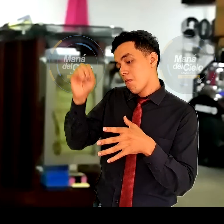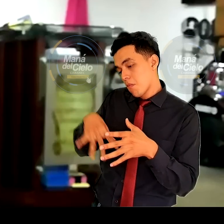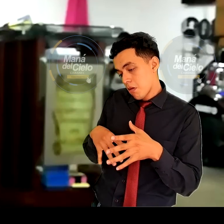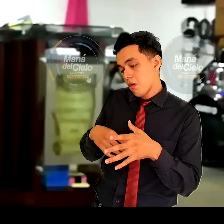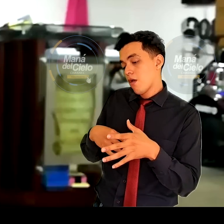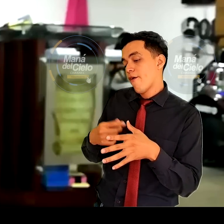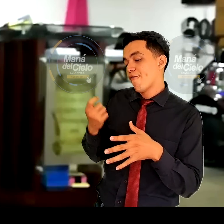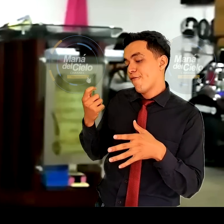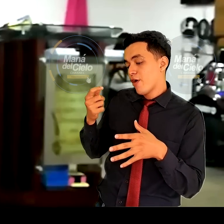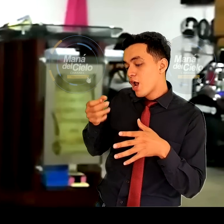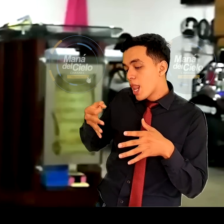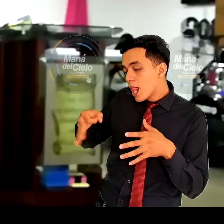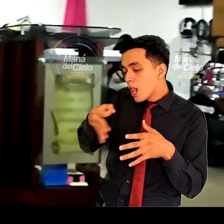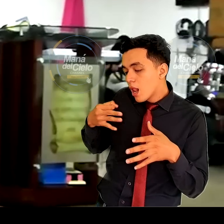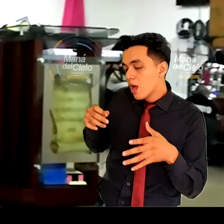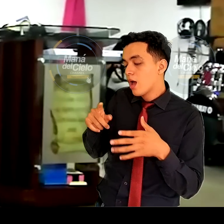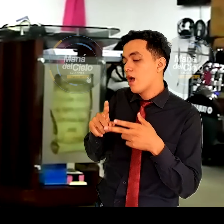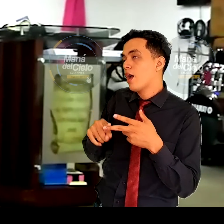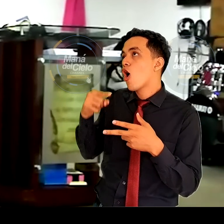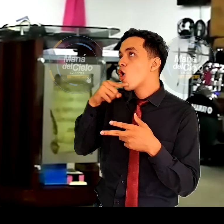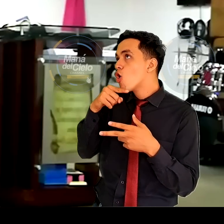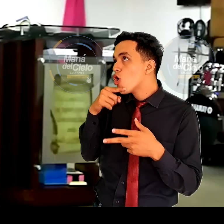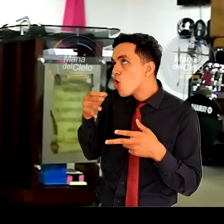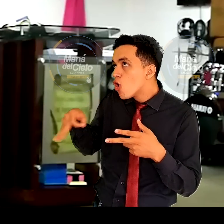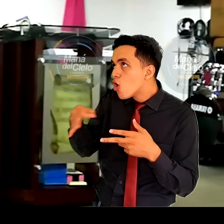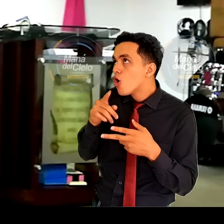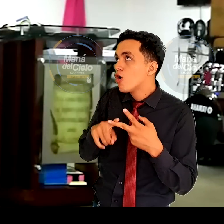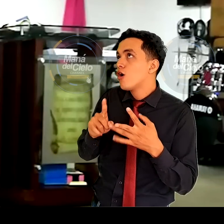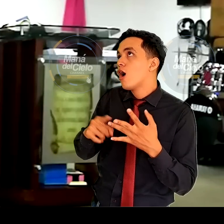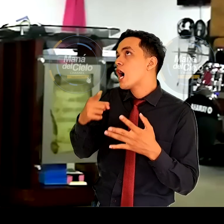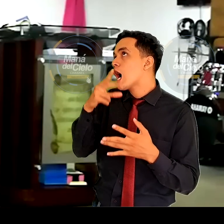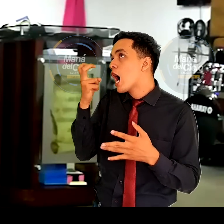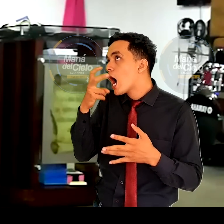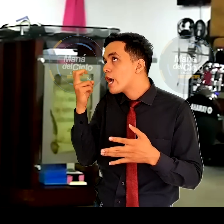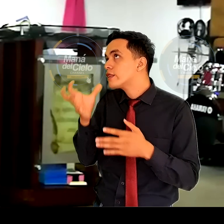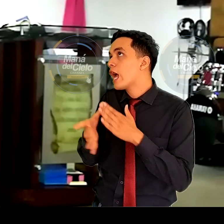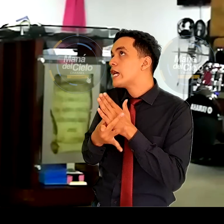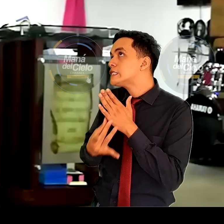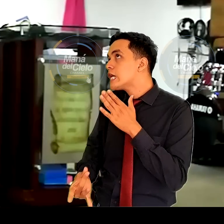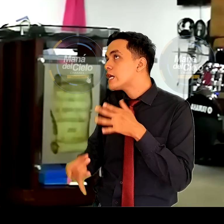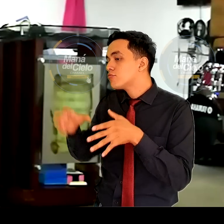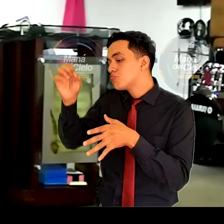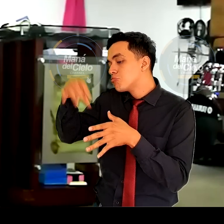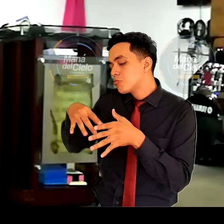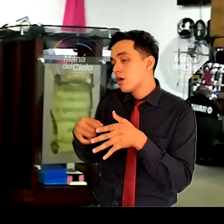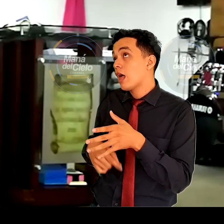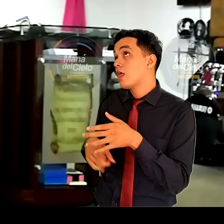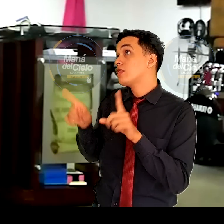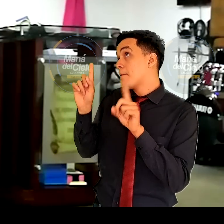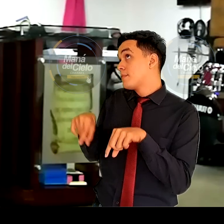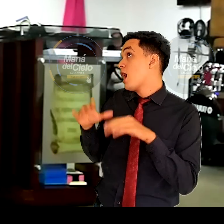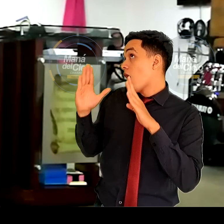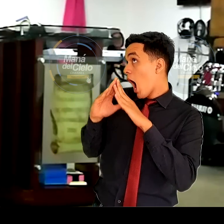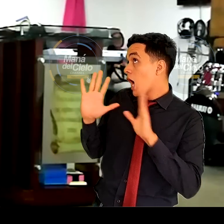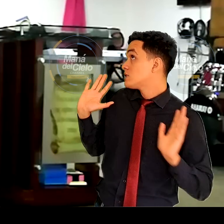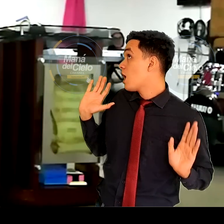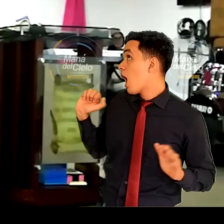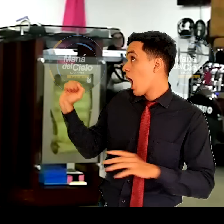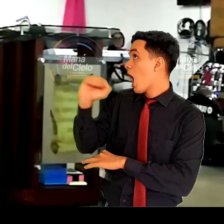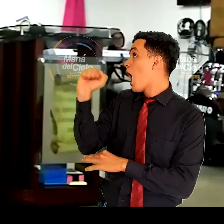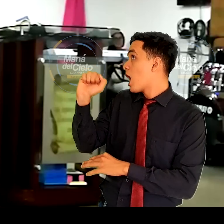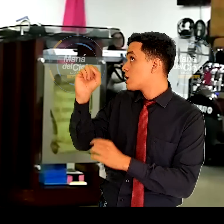frijol, échale maíz, Señor, échale carne. Oye, y si puedes, encima de una motico o una casita.